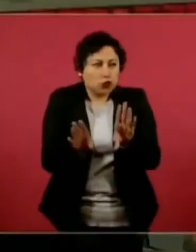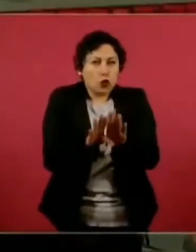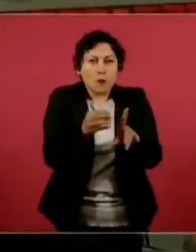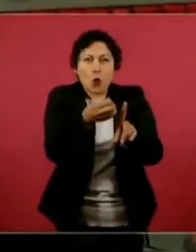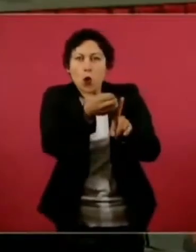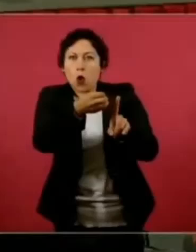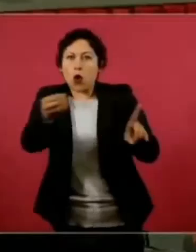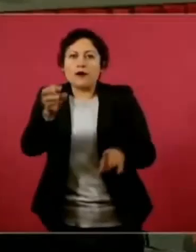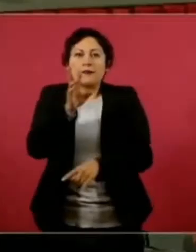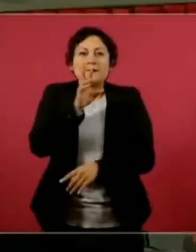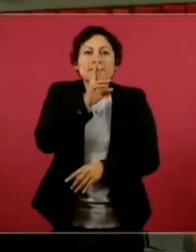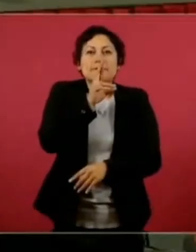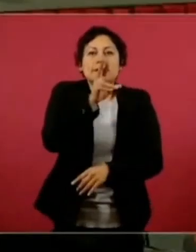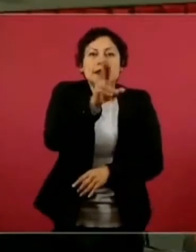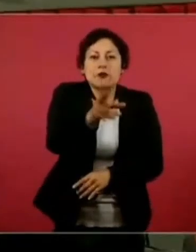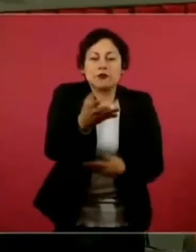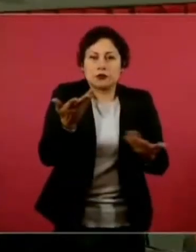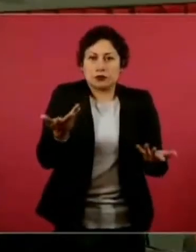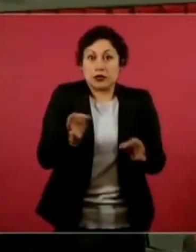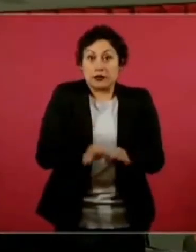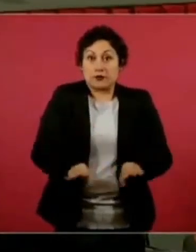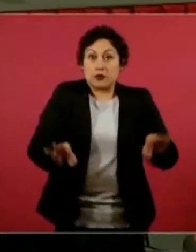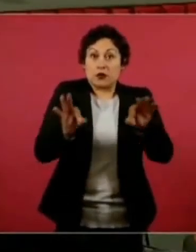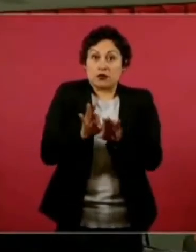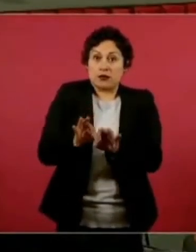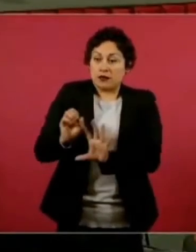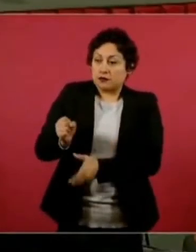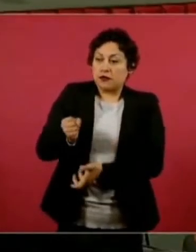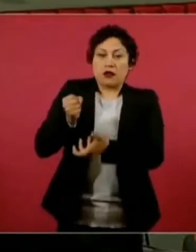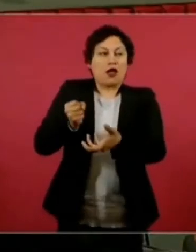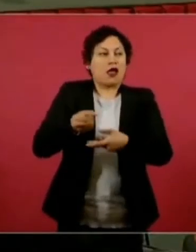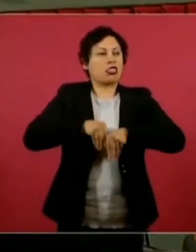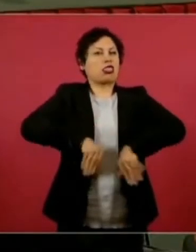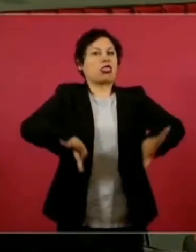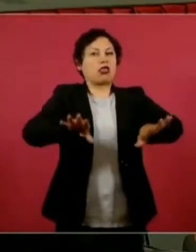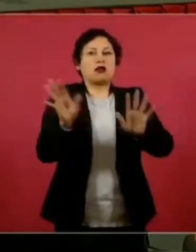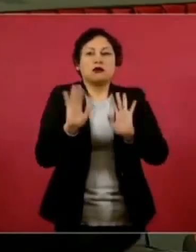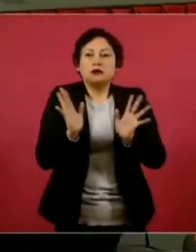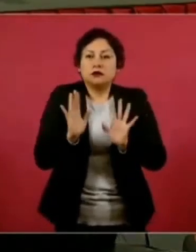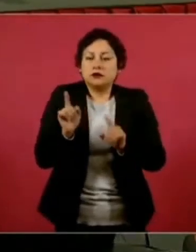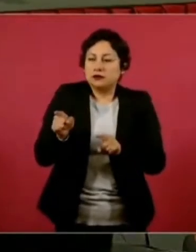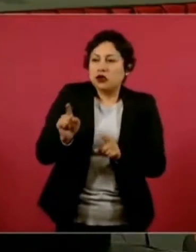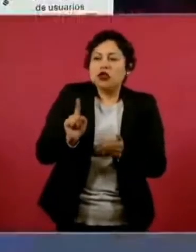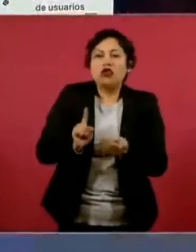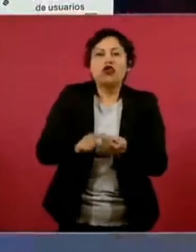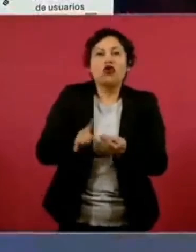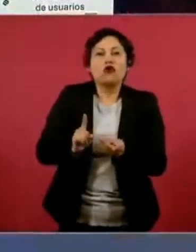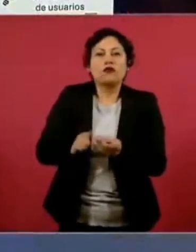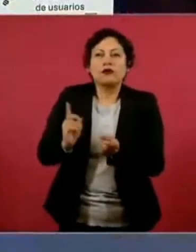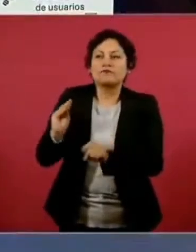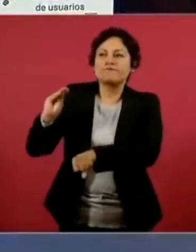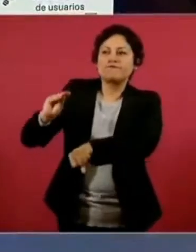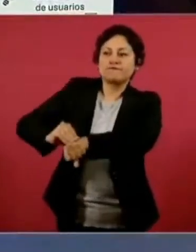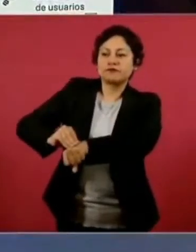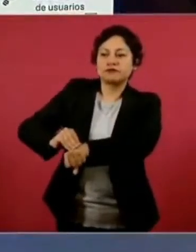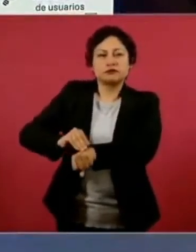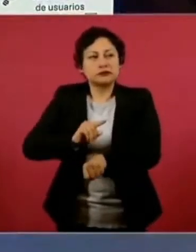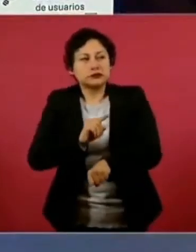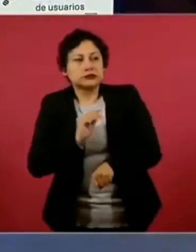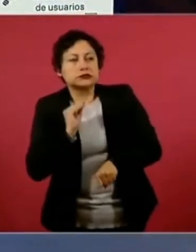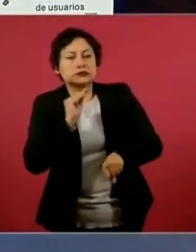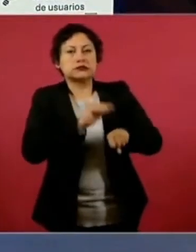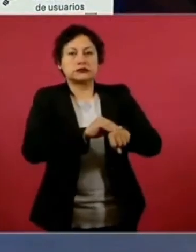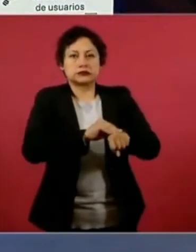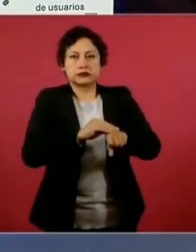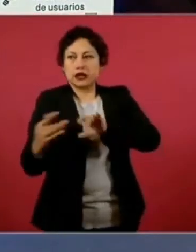son necesarias la colocación de cada uno de los recursos en toda la cadena de valor del servicio público de energía eléctrica.